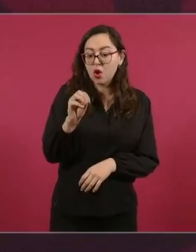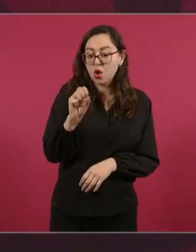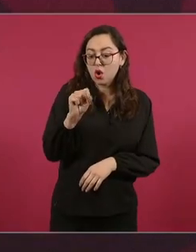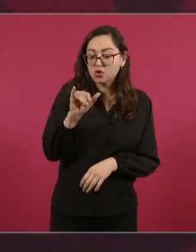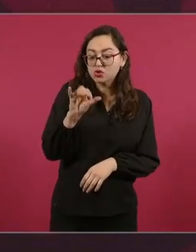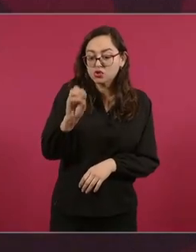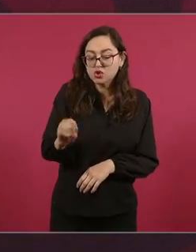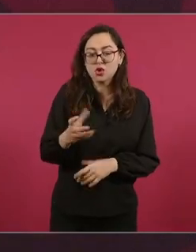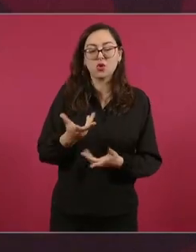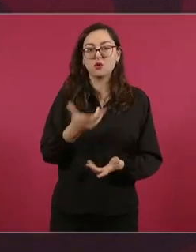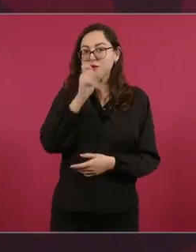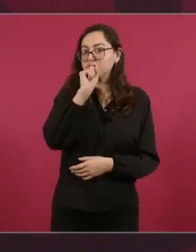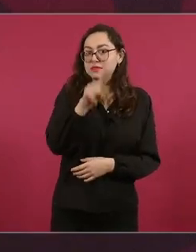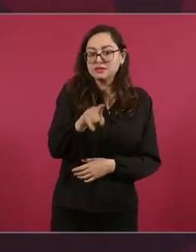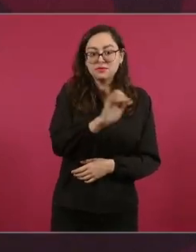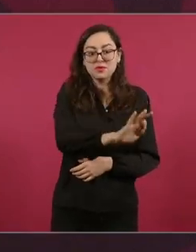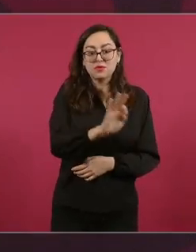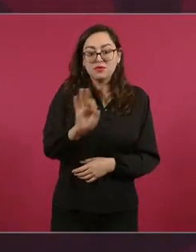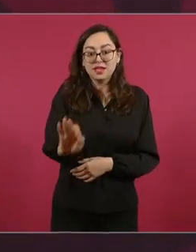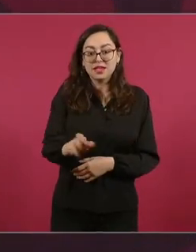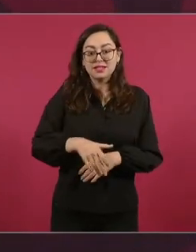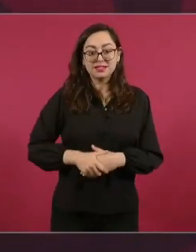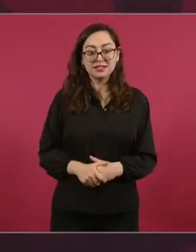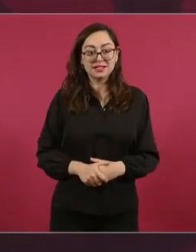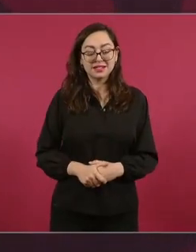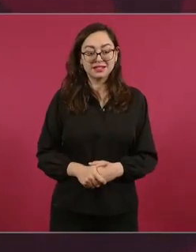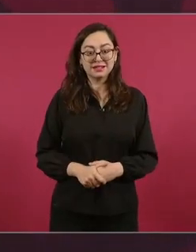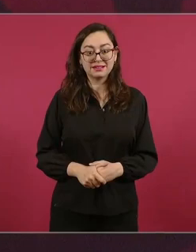yo entregué el libro el día 2 de enero